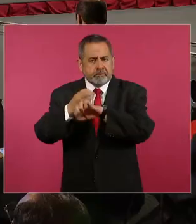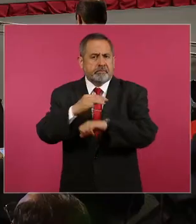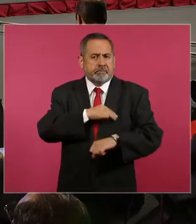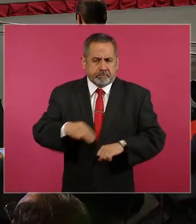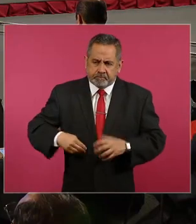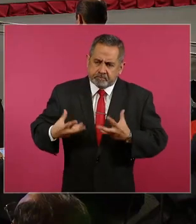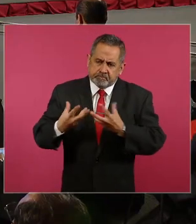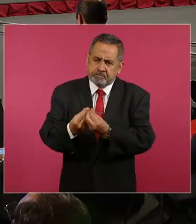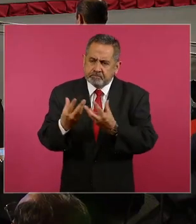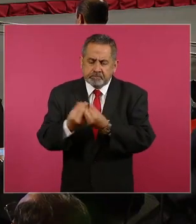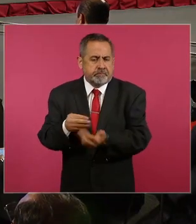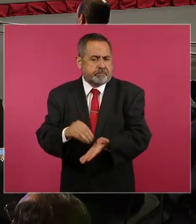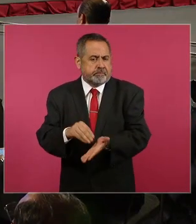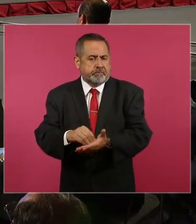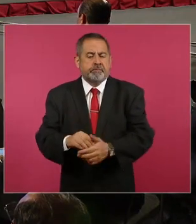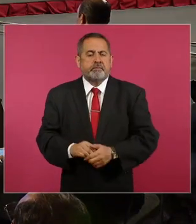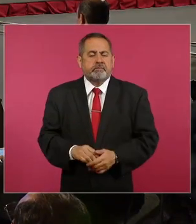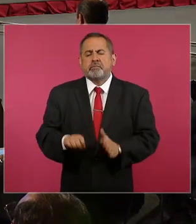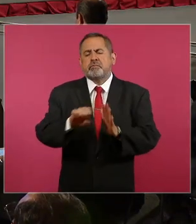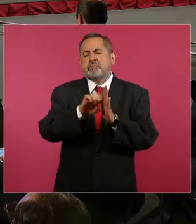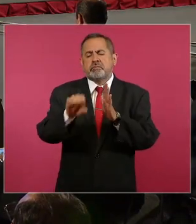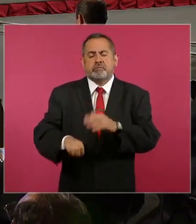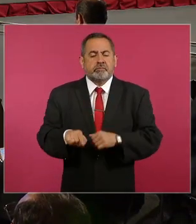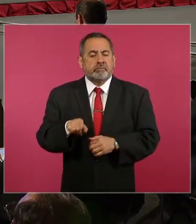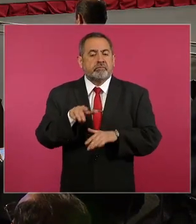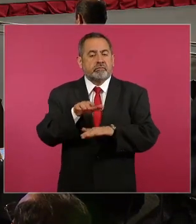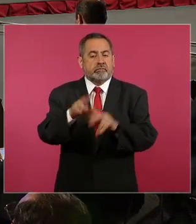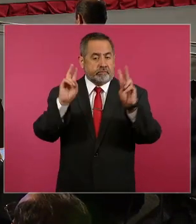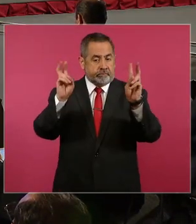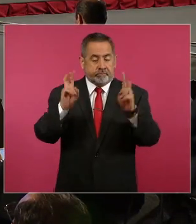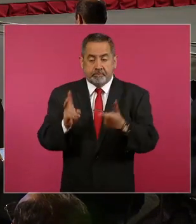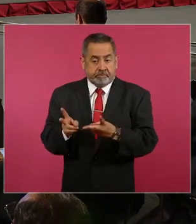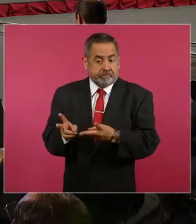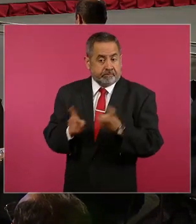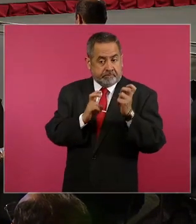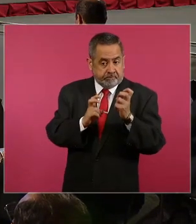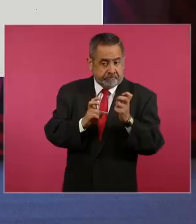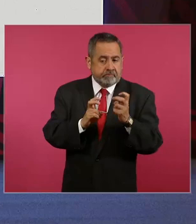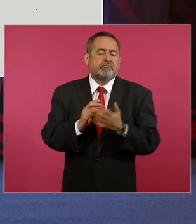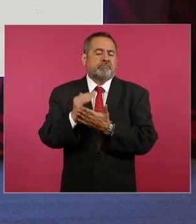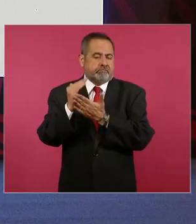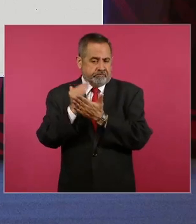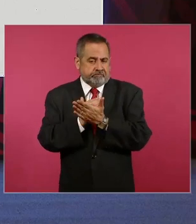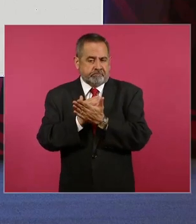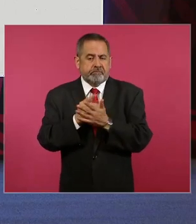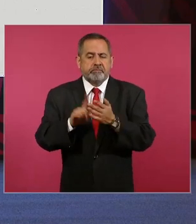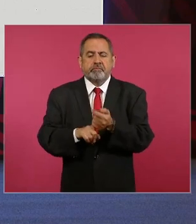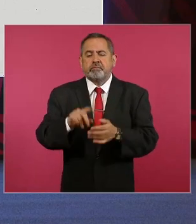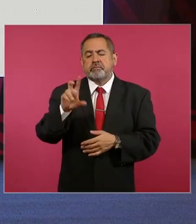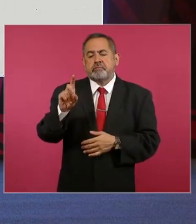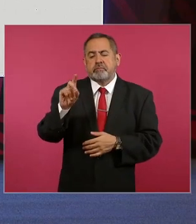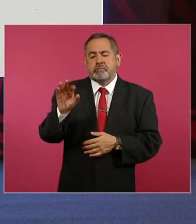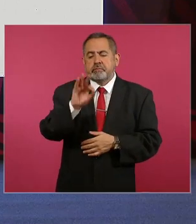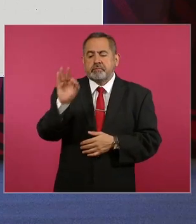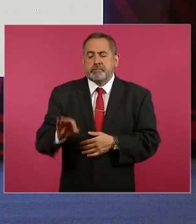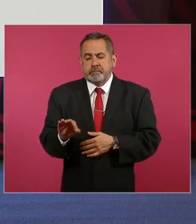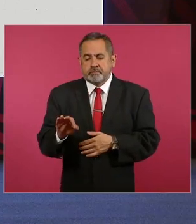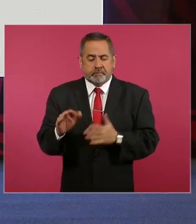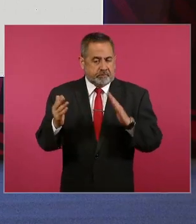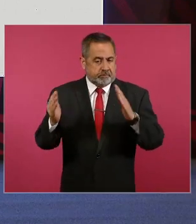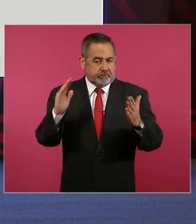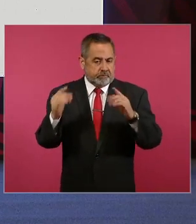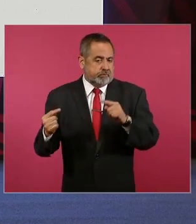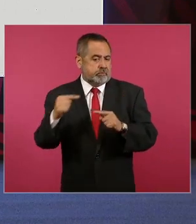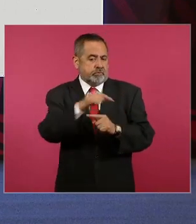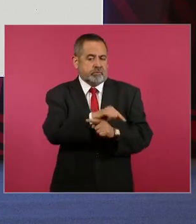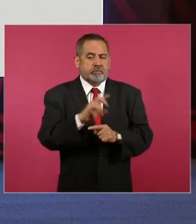Por ejemplo, en el robo total, tenemos una disminución de 30 por ciento en comparación